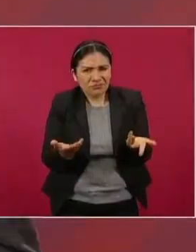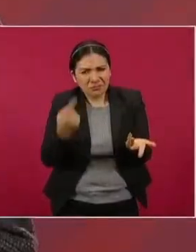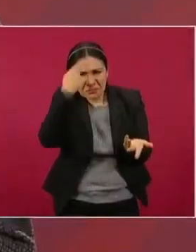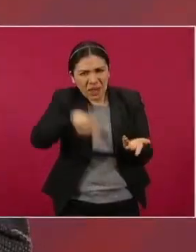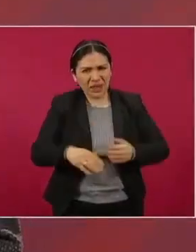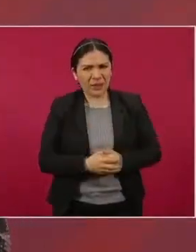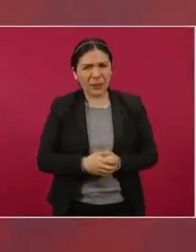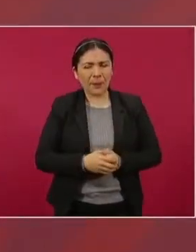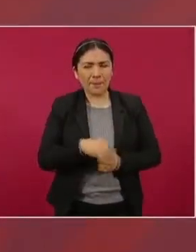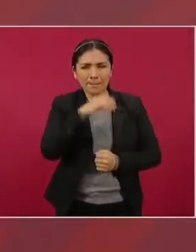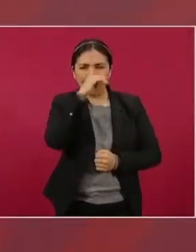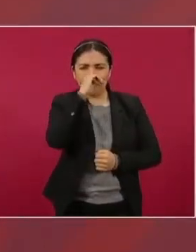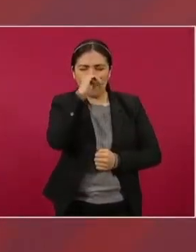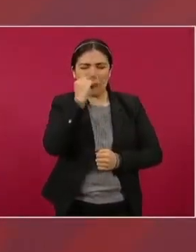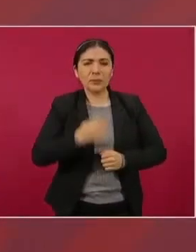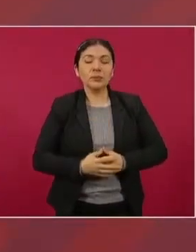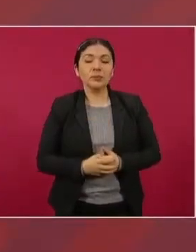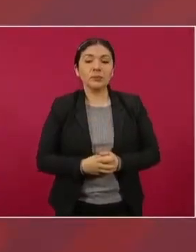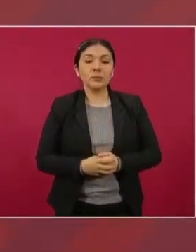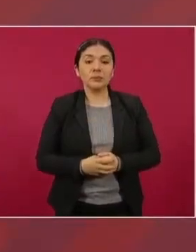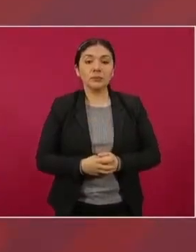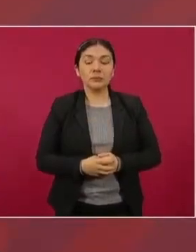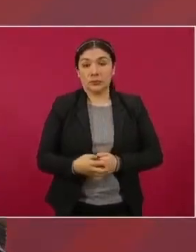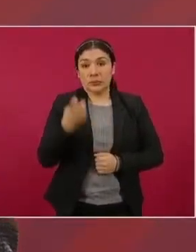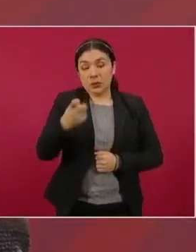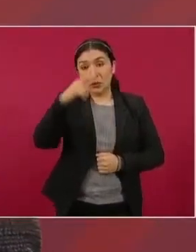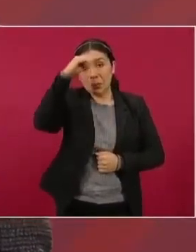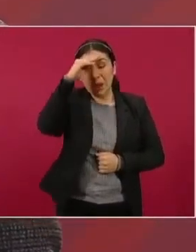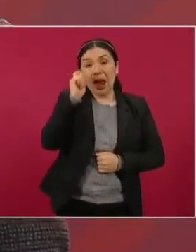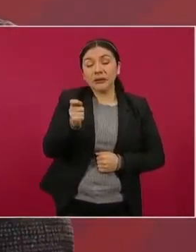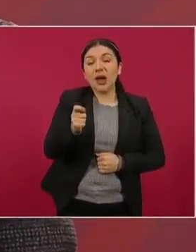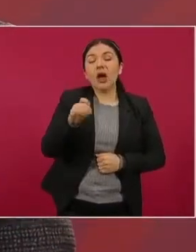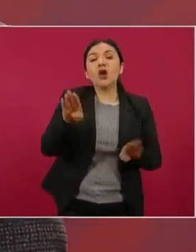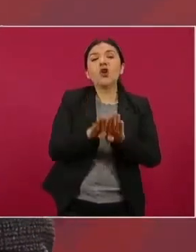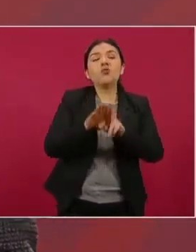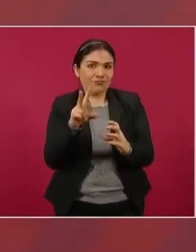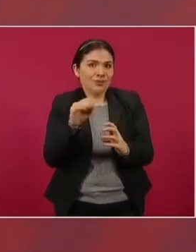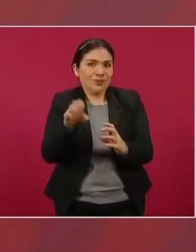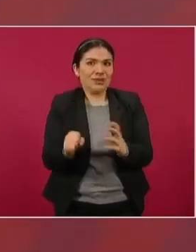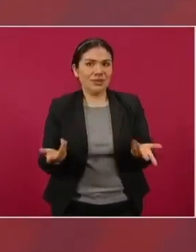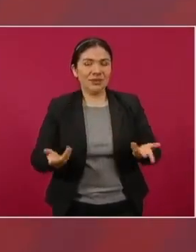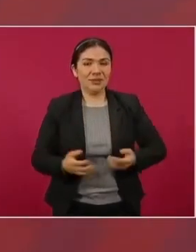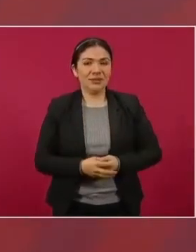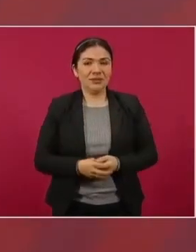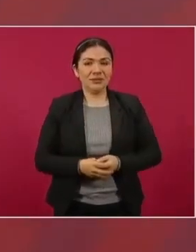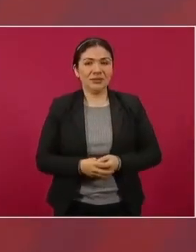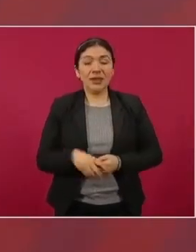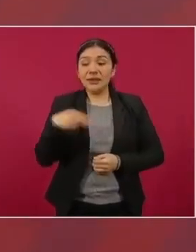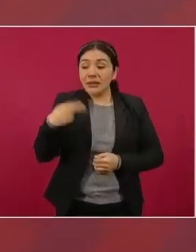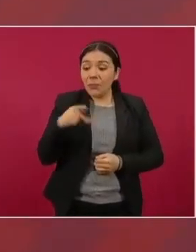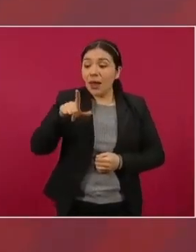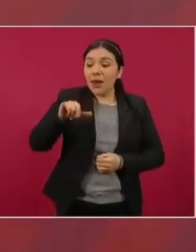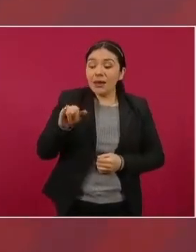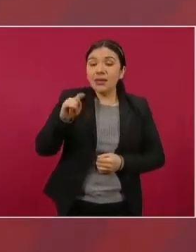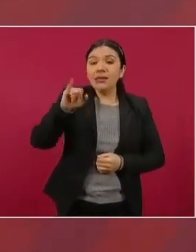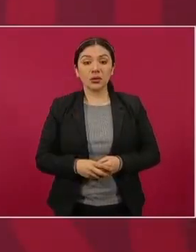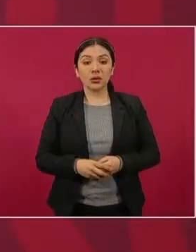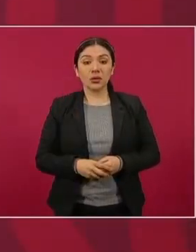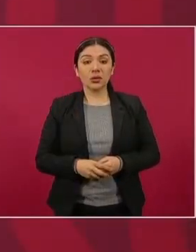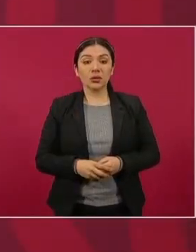porque no estamos hablando del carbón es litio